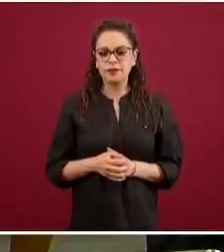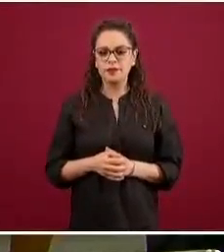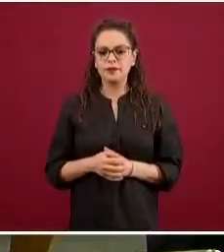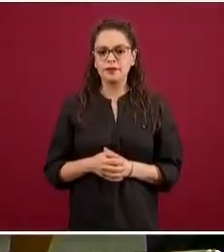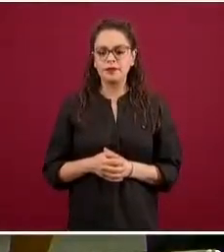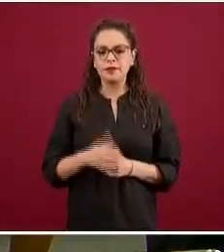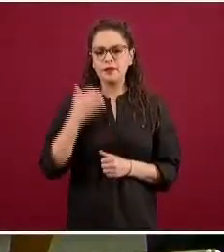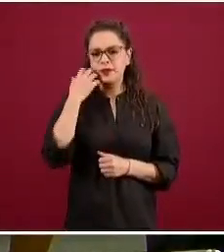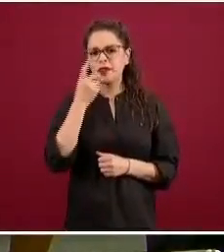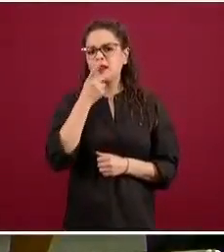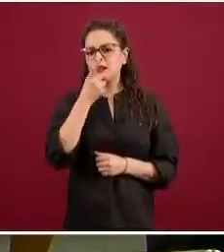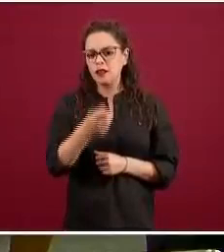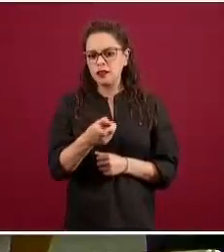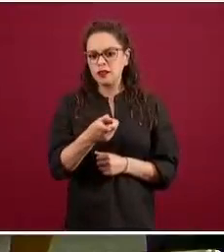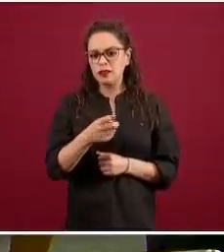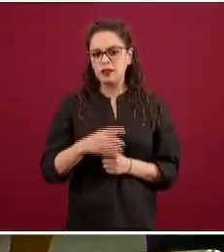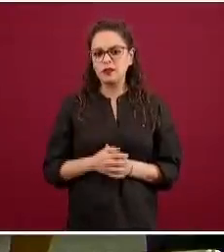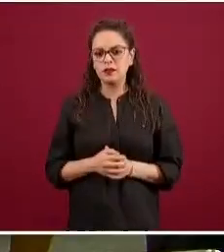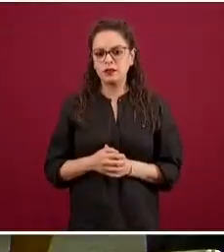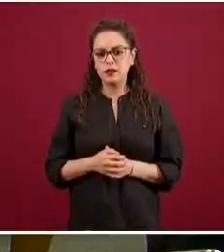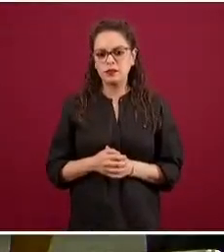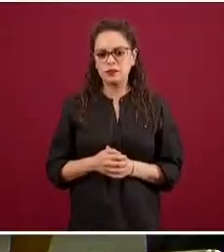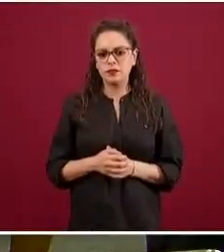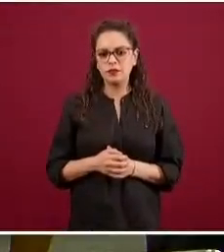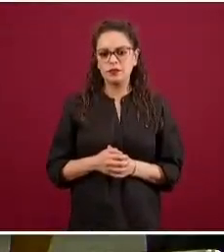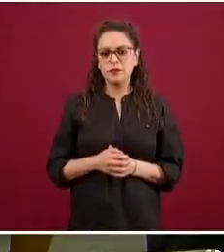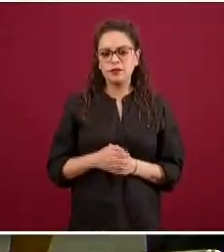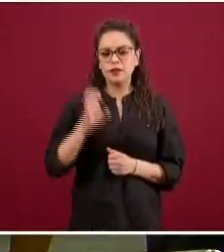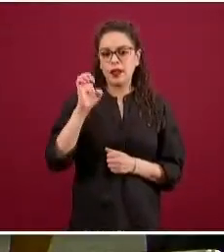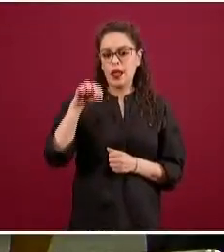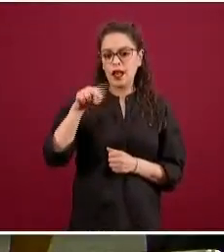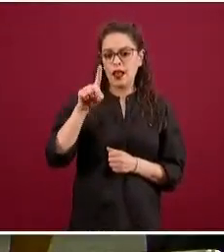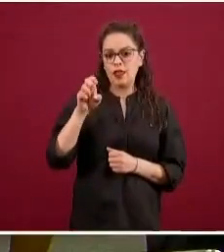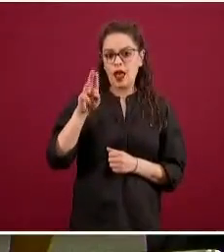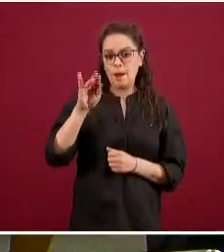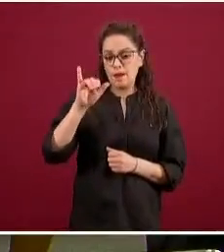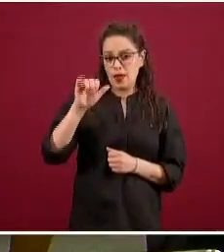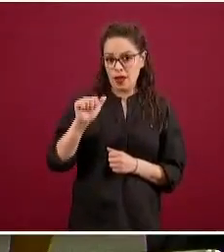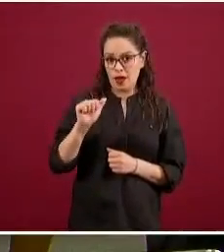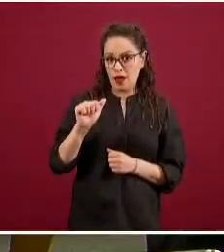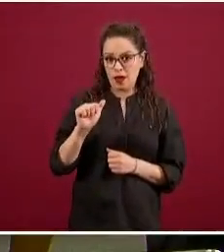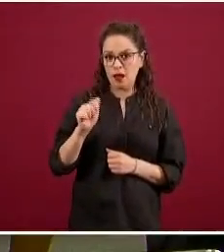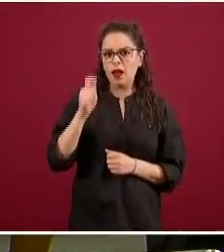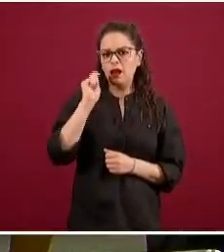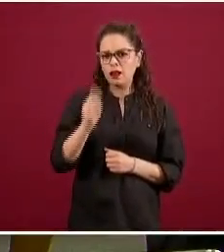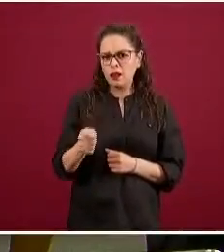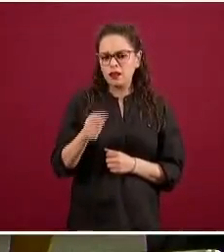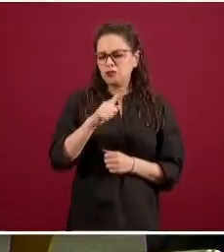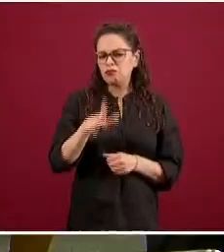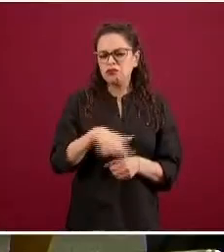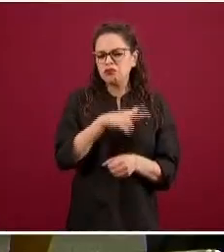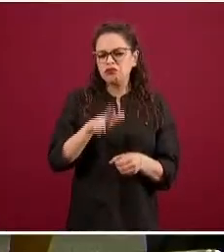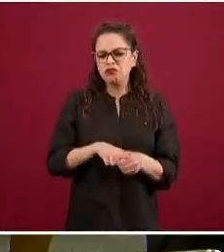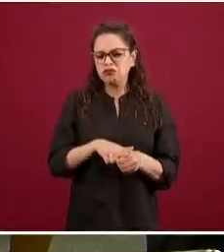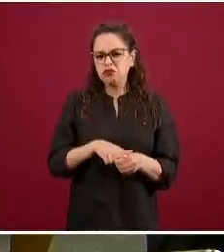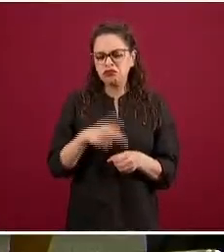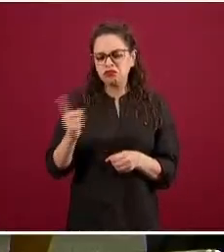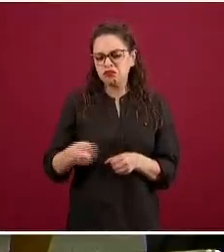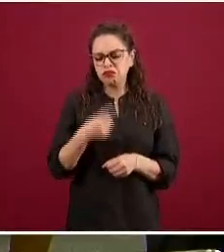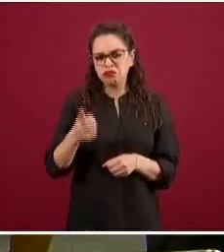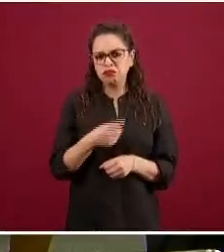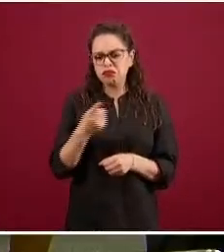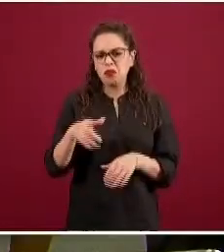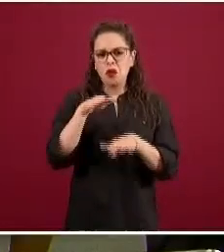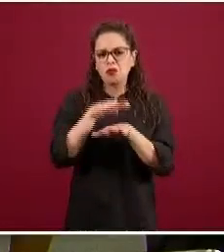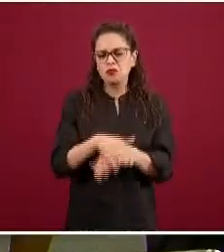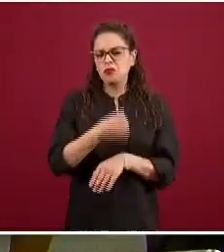quiere decir endemia, a diferencia de epidemia. Endemia es lo que normalmente ocurre sobre la salud en una